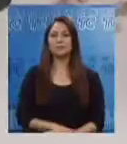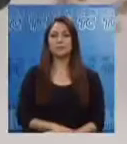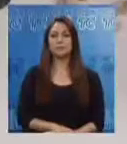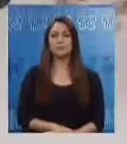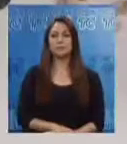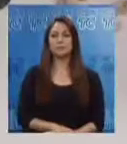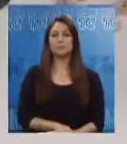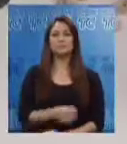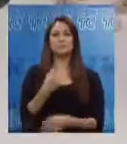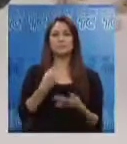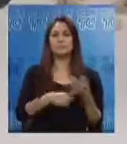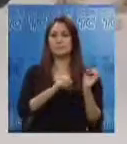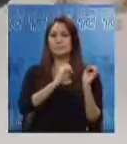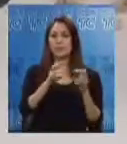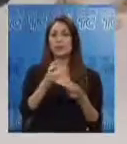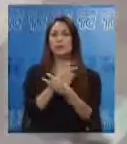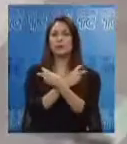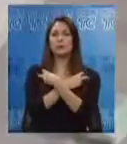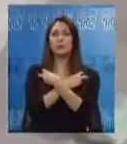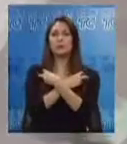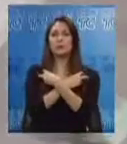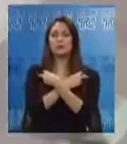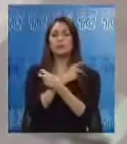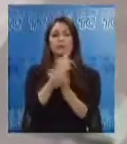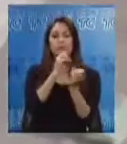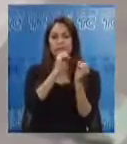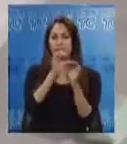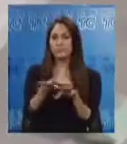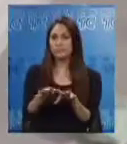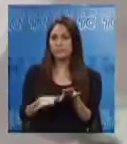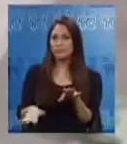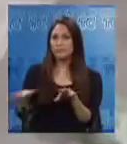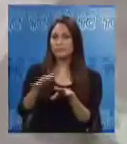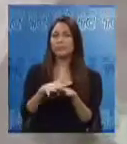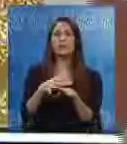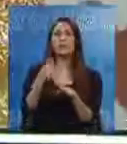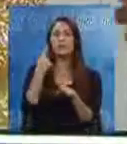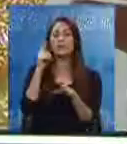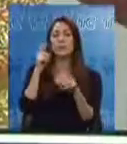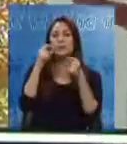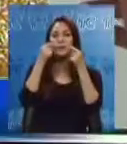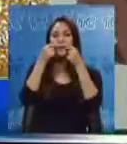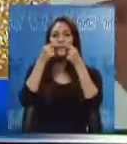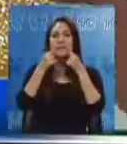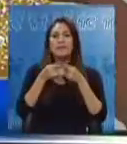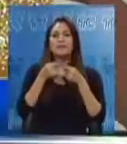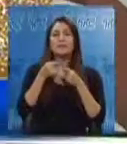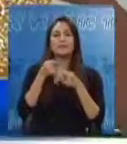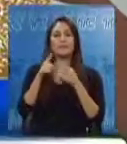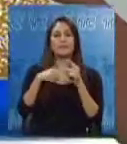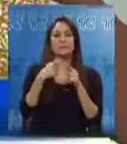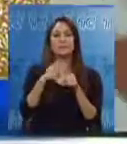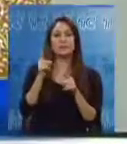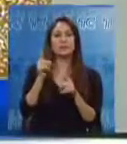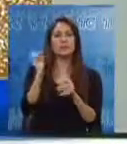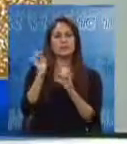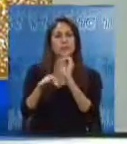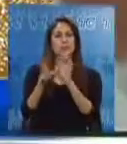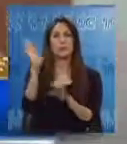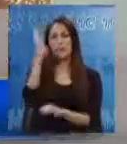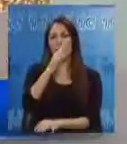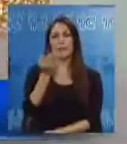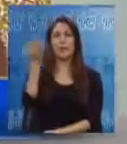Los restos fósiles encontrados por docentes y estudiantes de Yachaytec son de mastodontes, tigres, dientes de sable y especies botánicas nunca